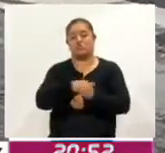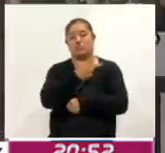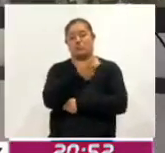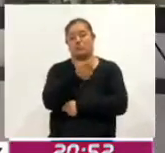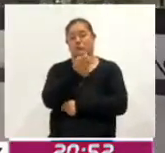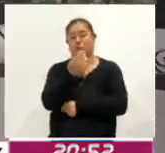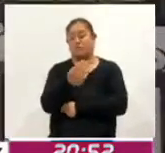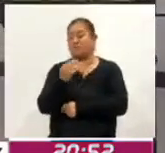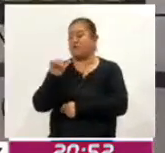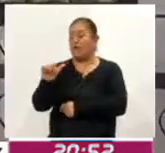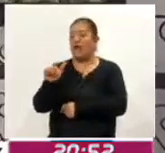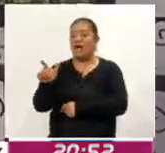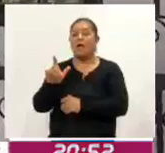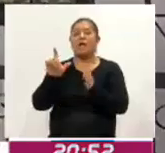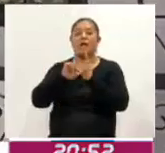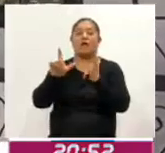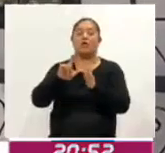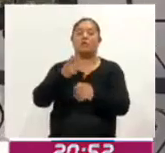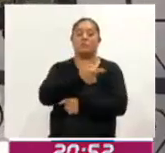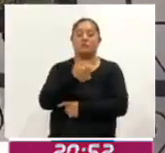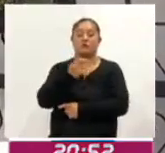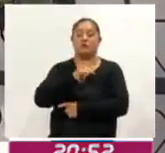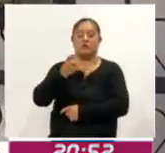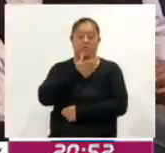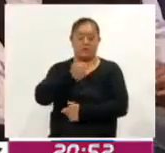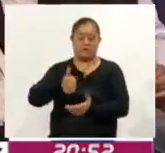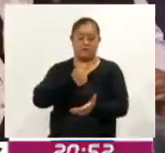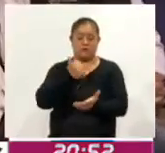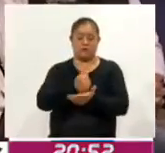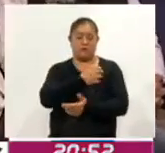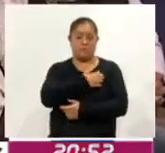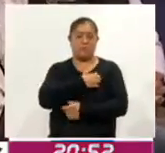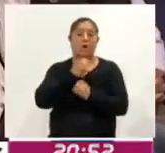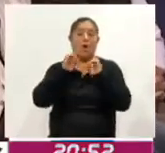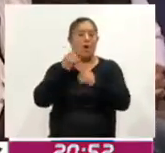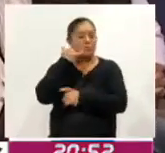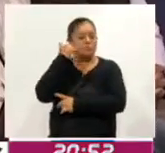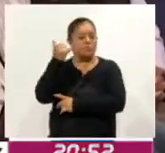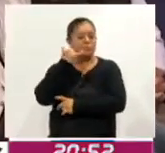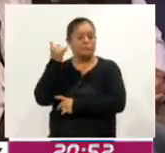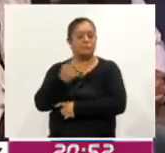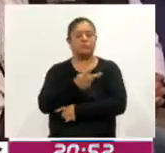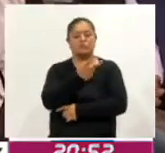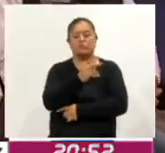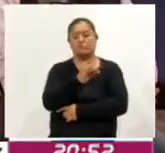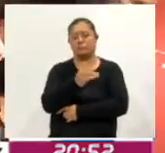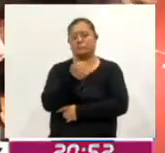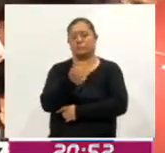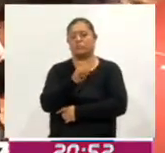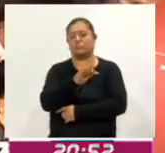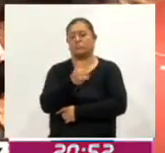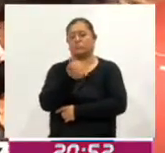en la colonia La Loma Xicoteca de la ciudad capital, o comunicarse al número telefónico